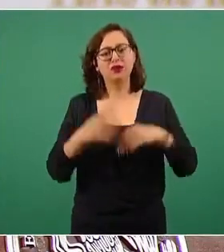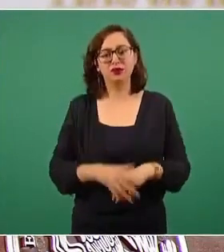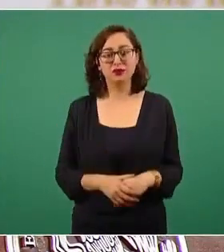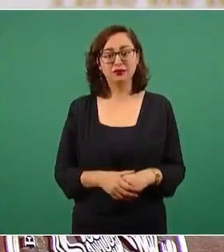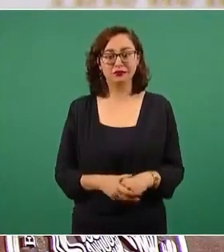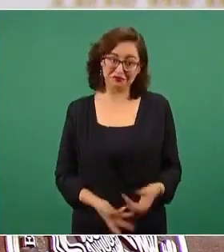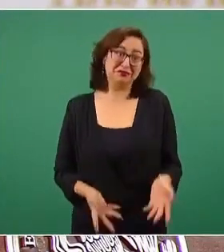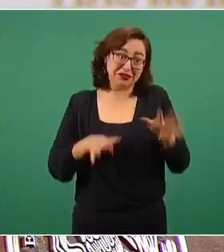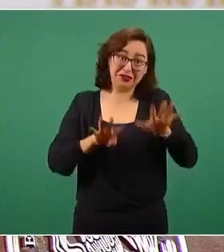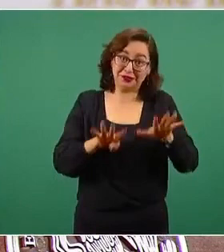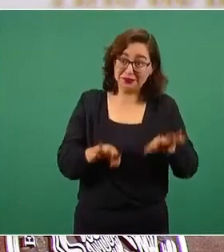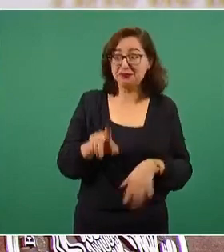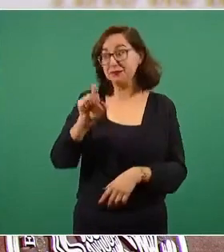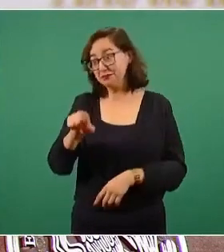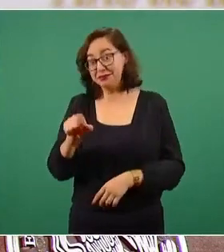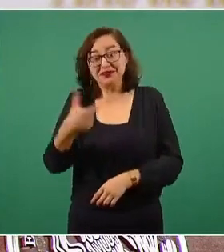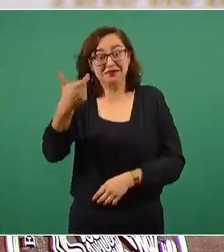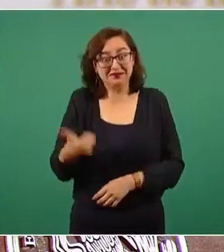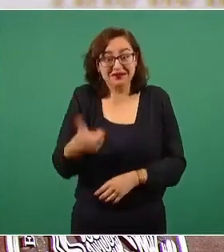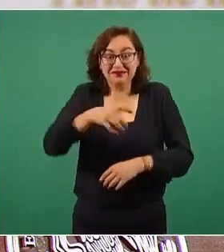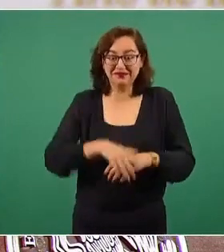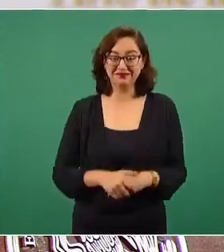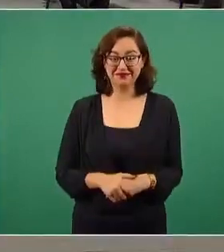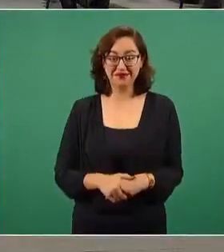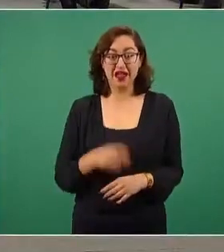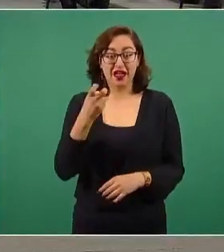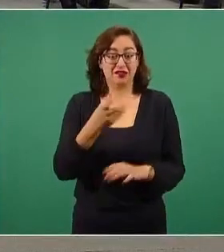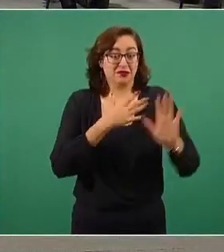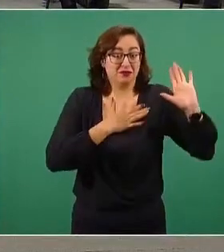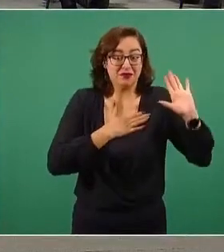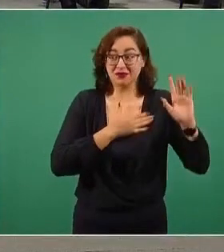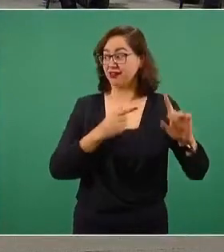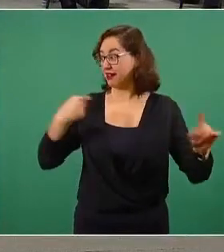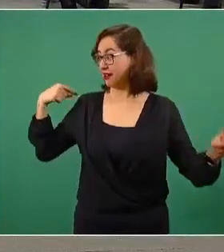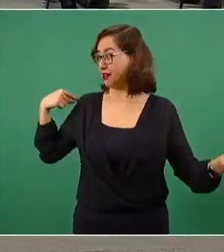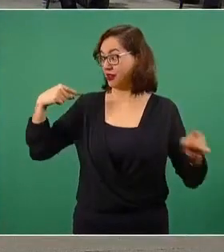Que ese fue el compromiso. Entonces,